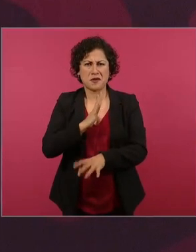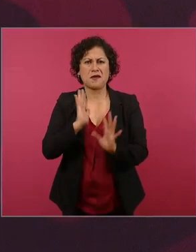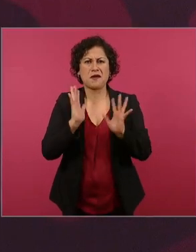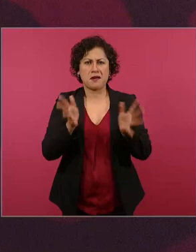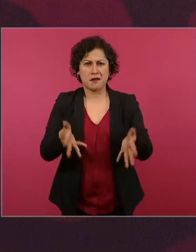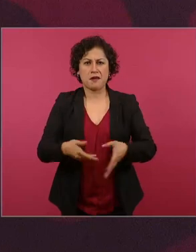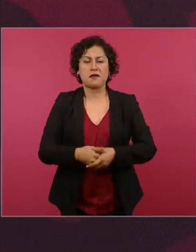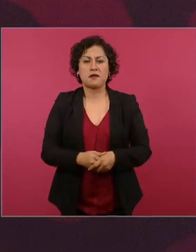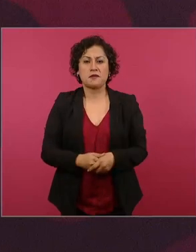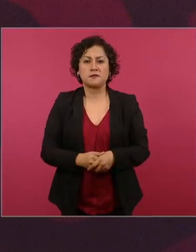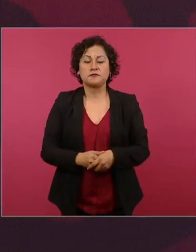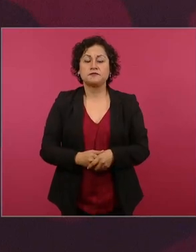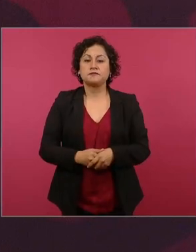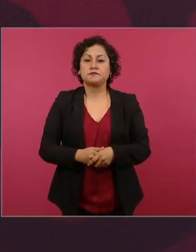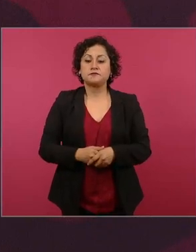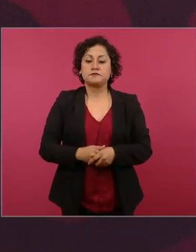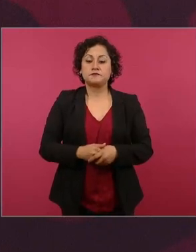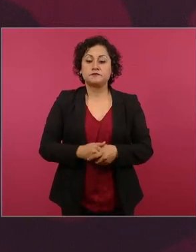Me decía